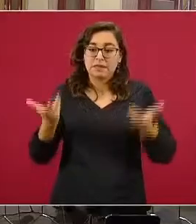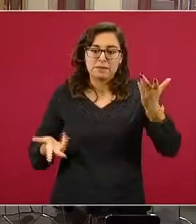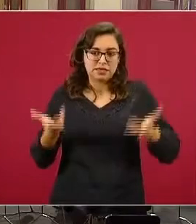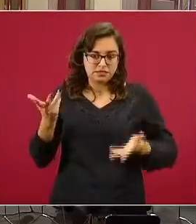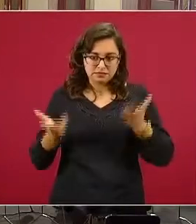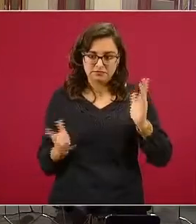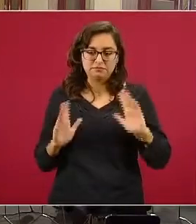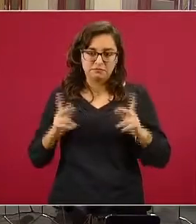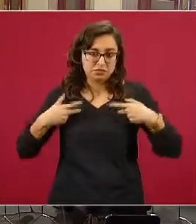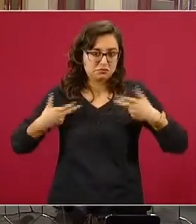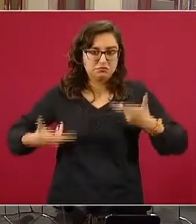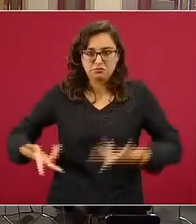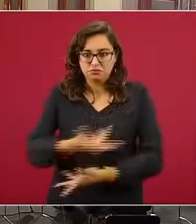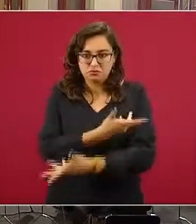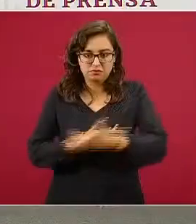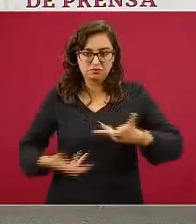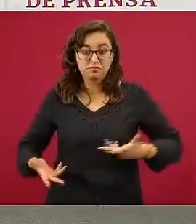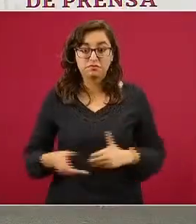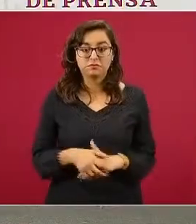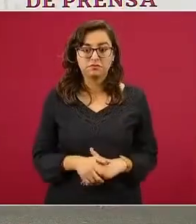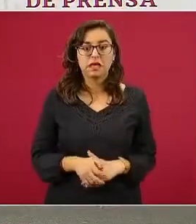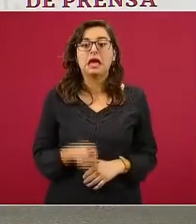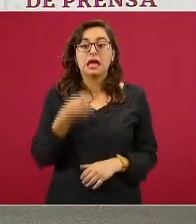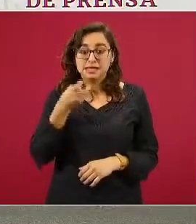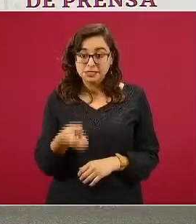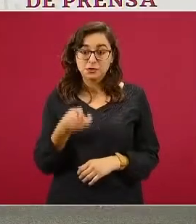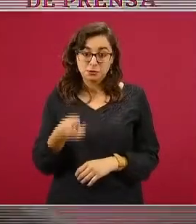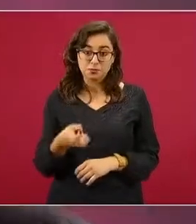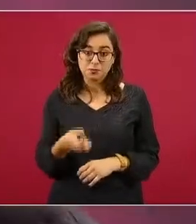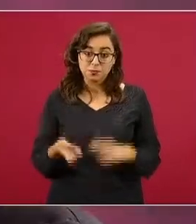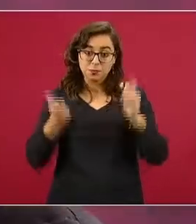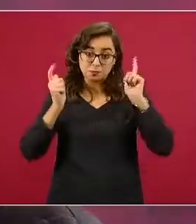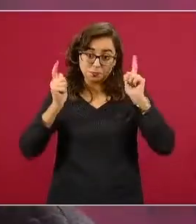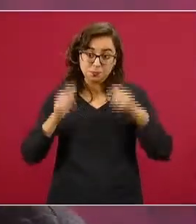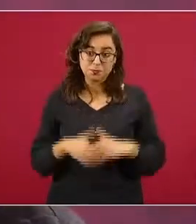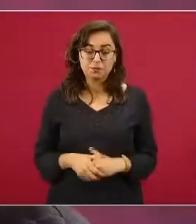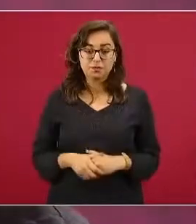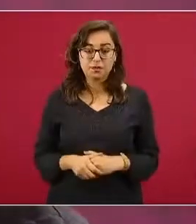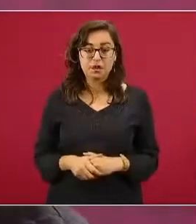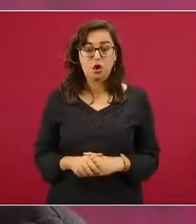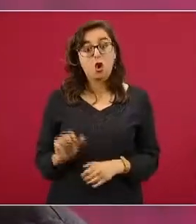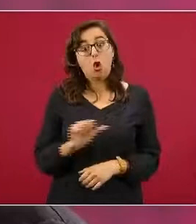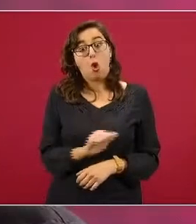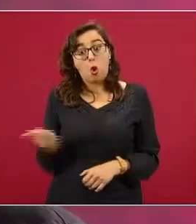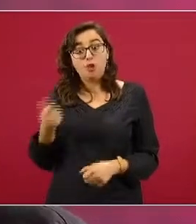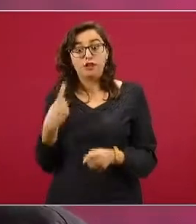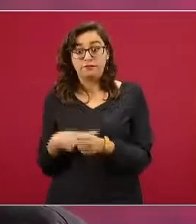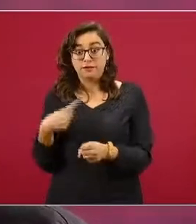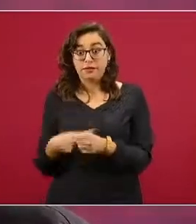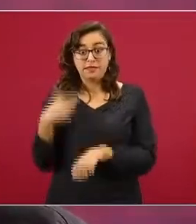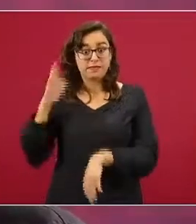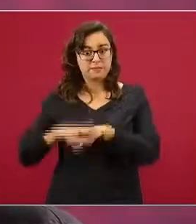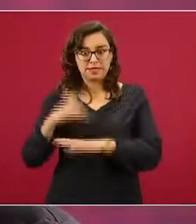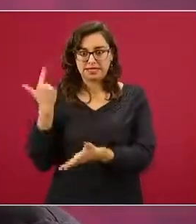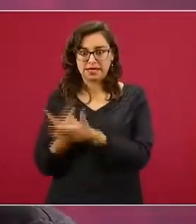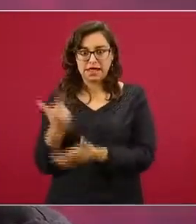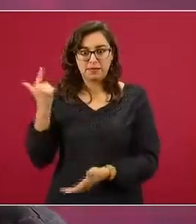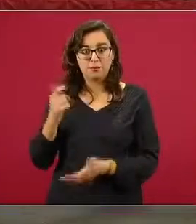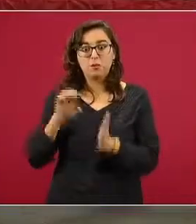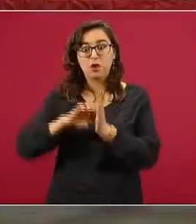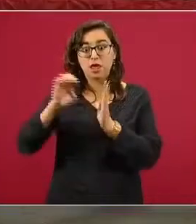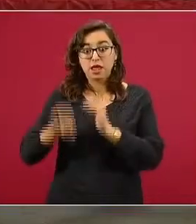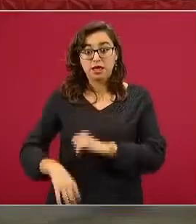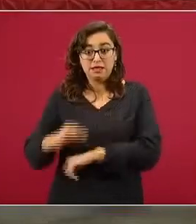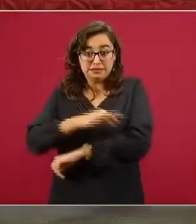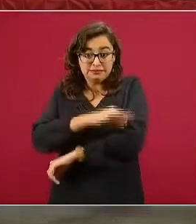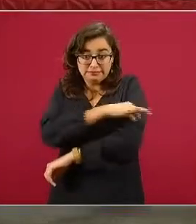tanto interactúan las personas. Entonces, esa sería lo que hay. Para enfermedades más infectantes, por ejemplo, sarampión